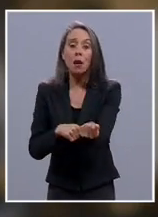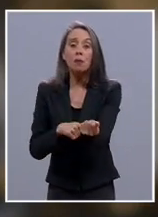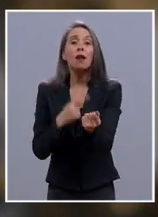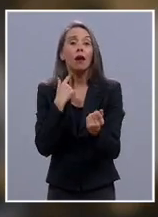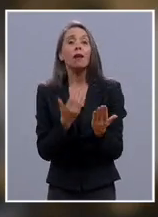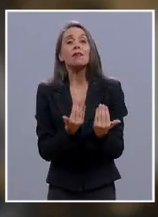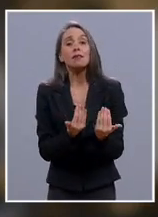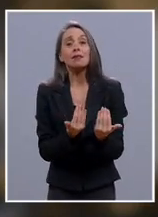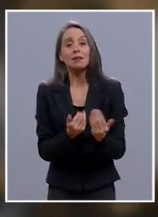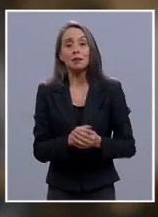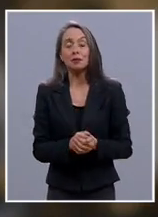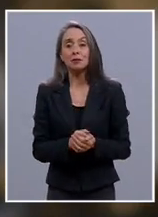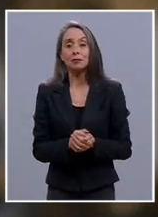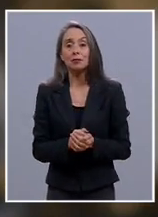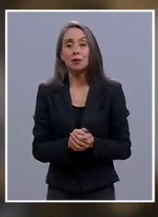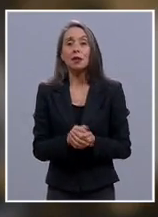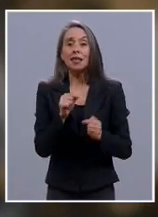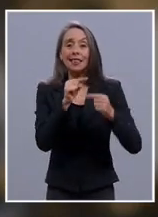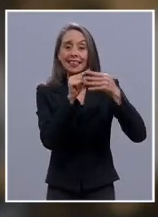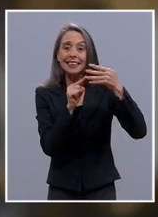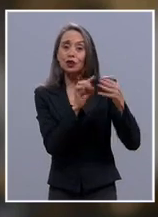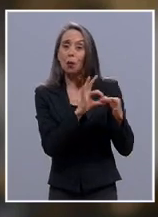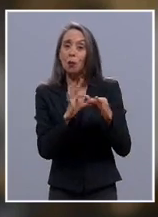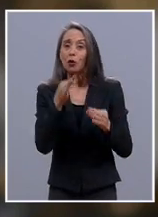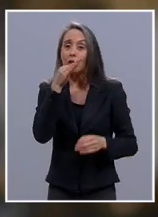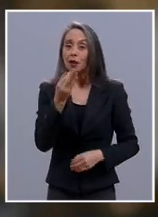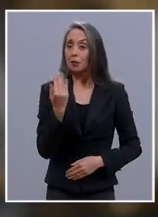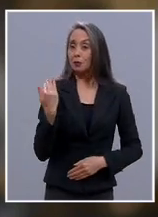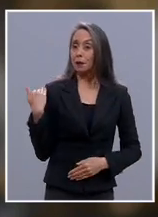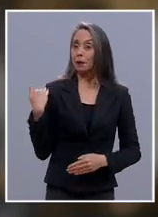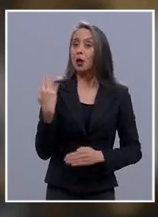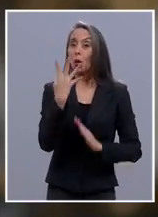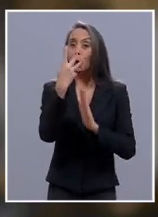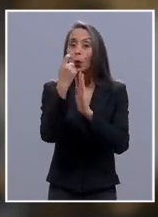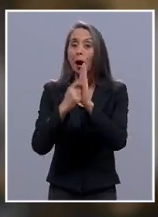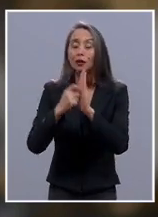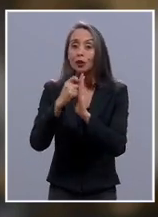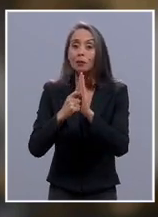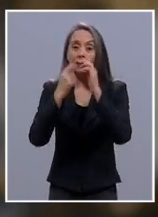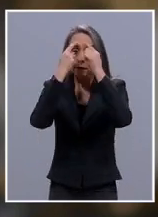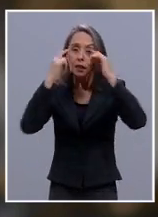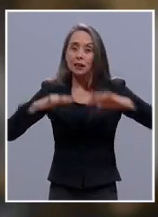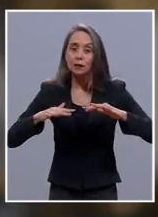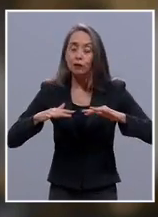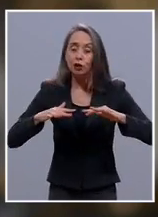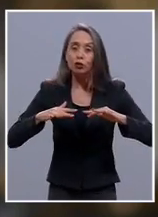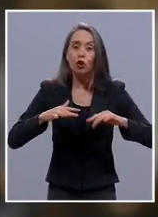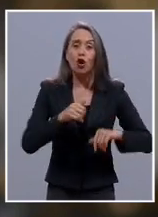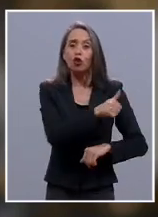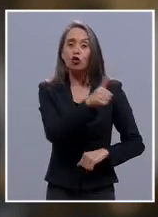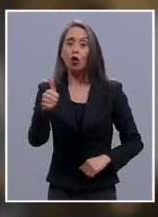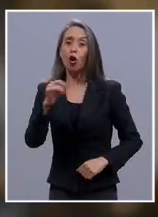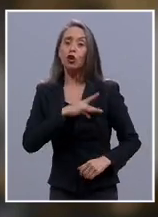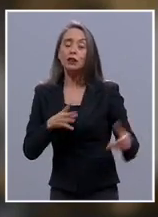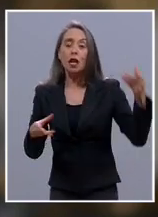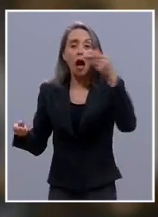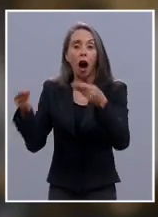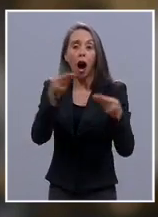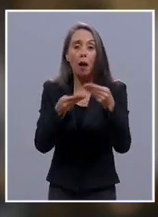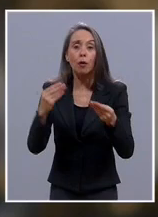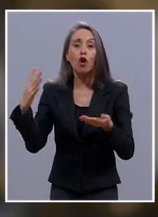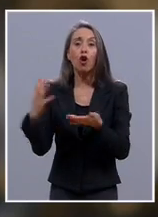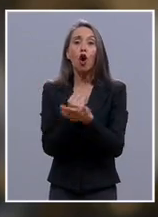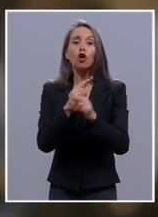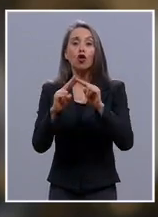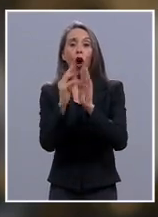necesitan por estas razones en los últimos cuatro meses con el esfuerzo y aporte de todos los chilenos hemos logrado